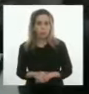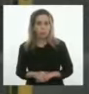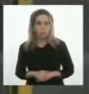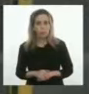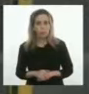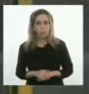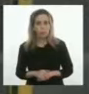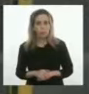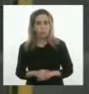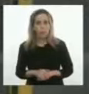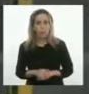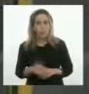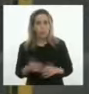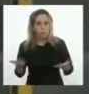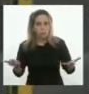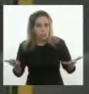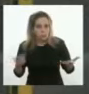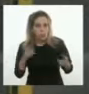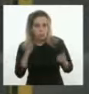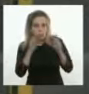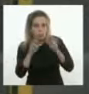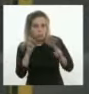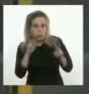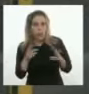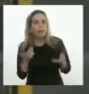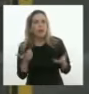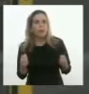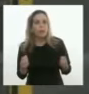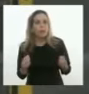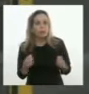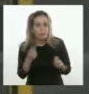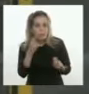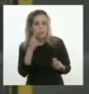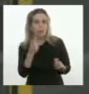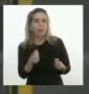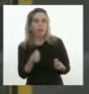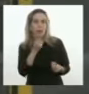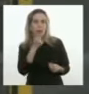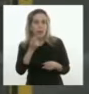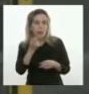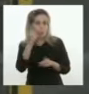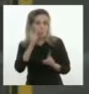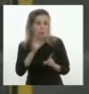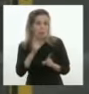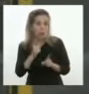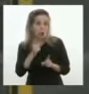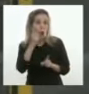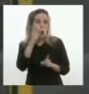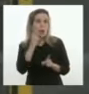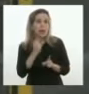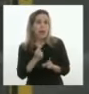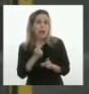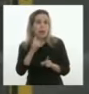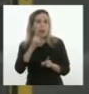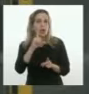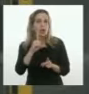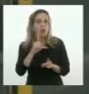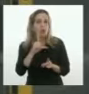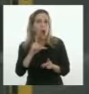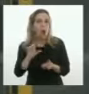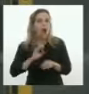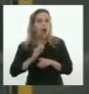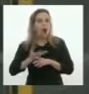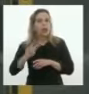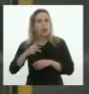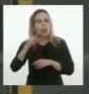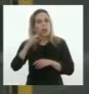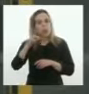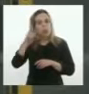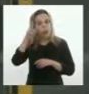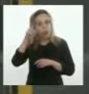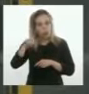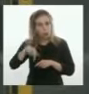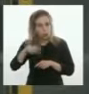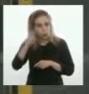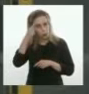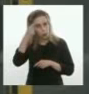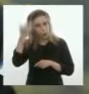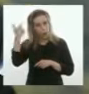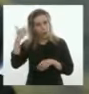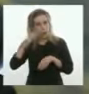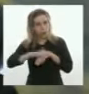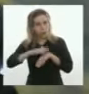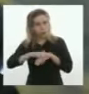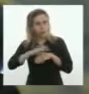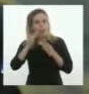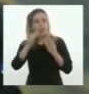porque como una alegría veo desde aquel día de julio del año 2008 en que dejé mi cargo de jefe de